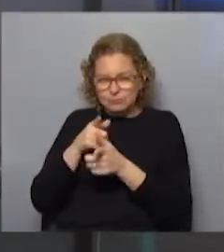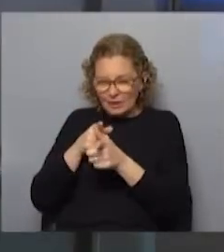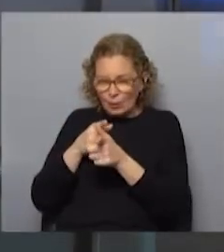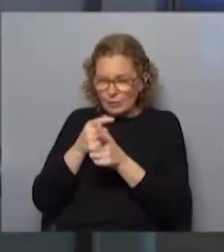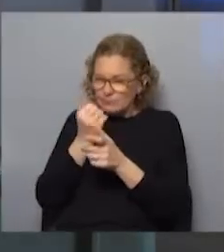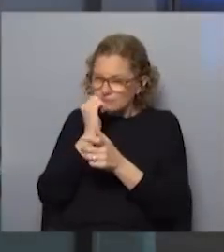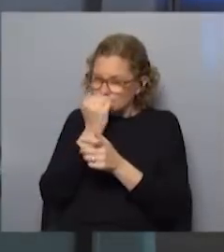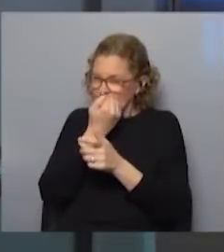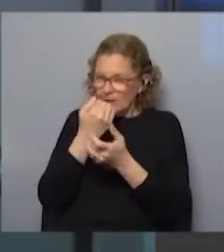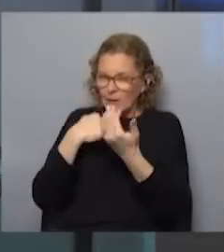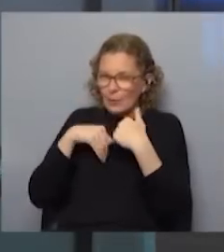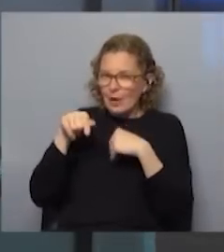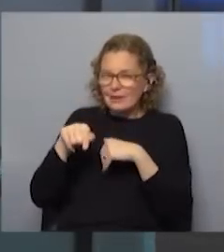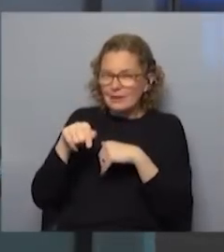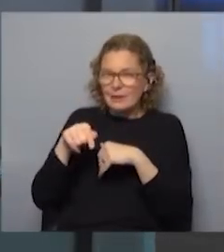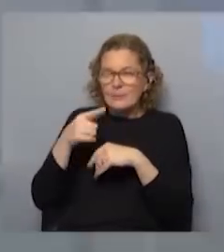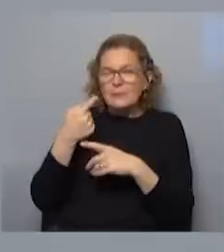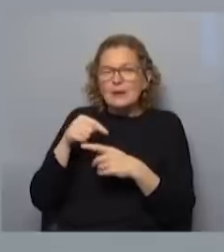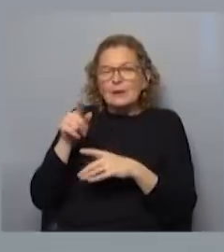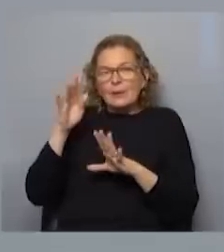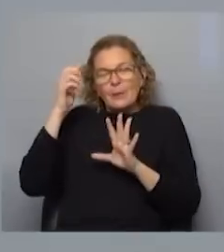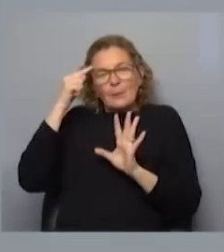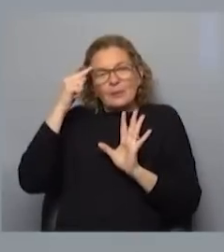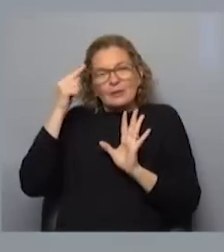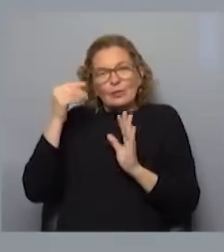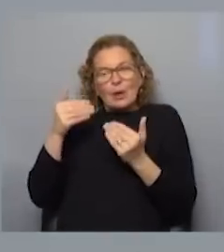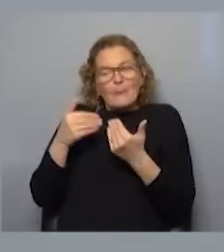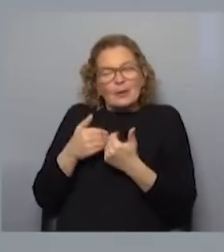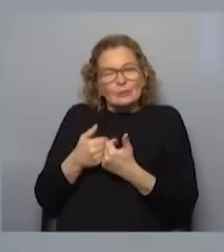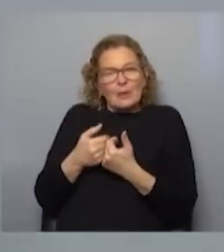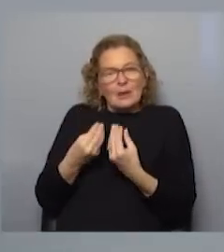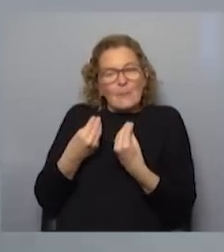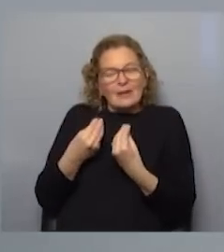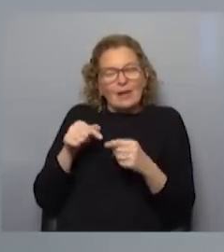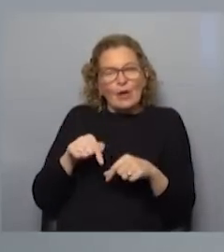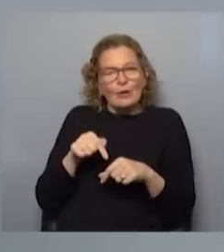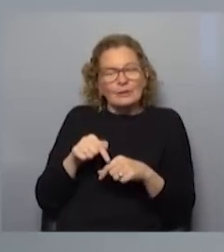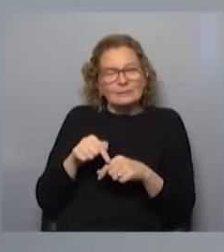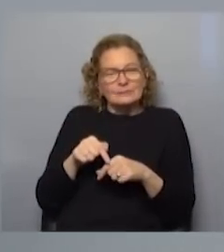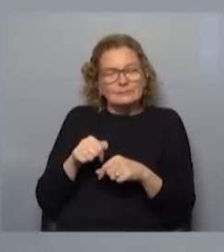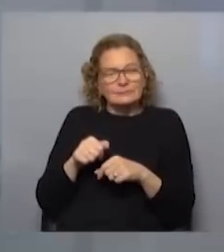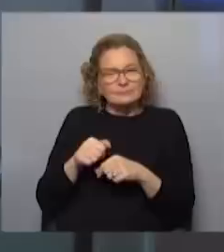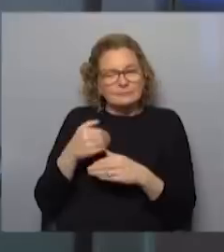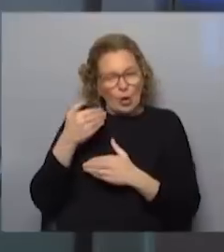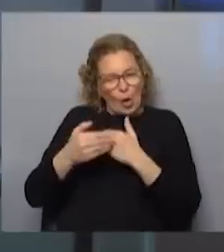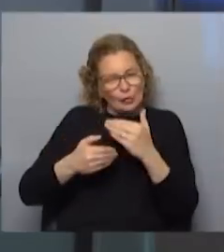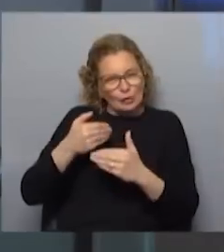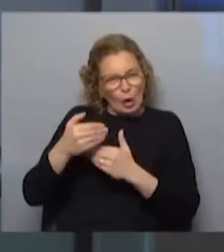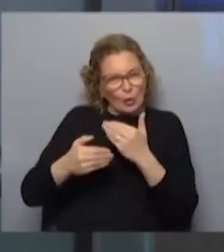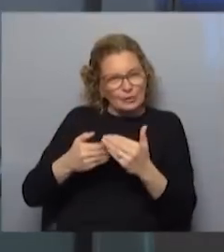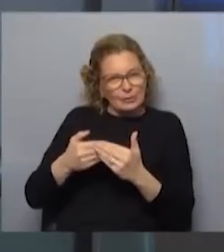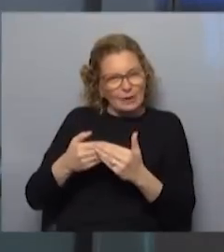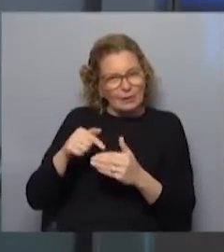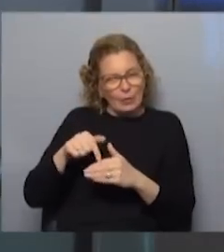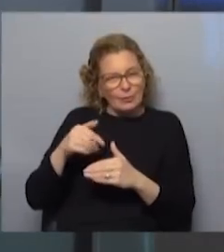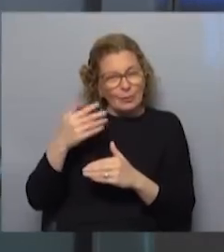y creo que te impone preguntaba sobre Qué pasa hoy continuó y continúa y